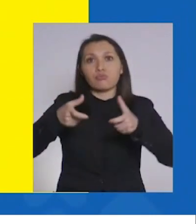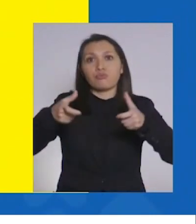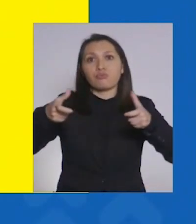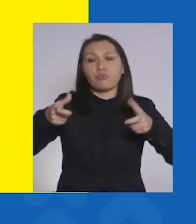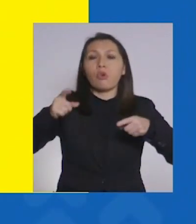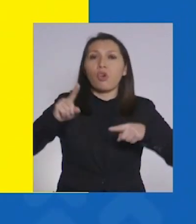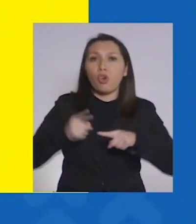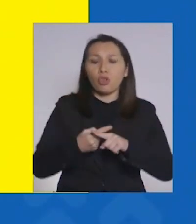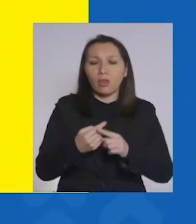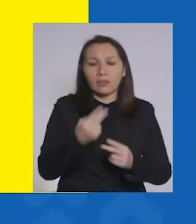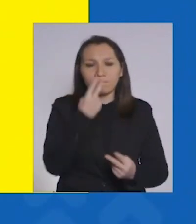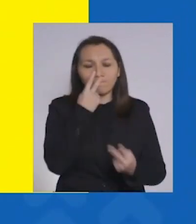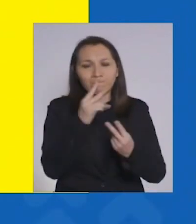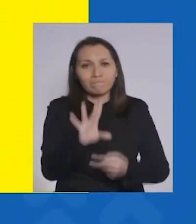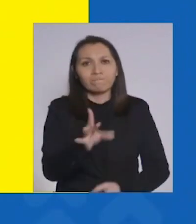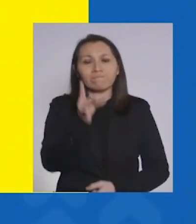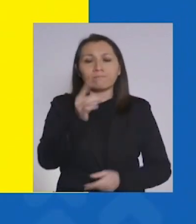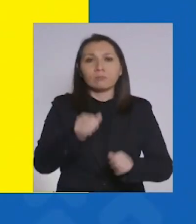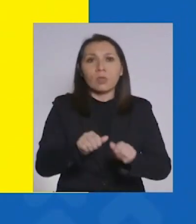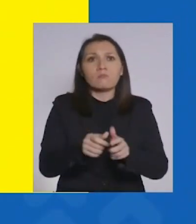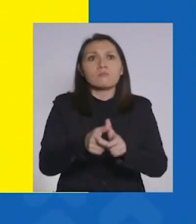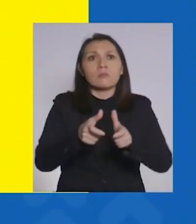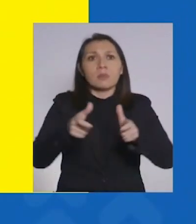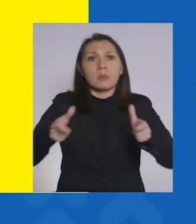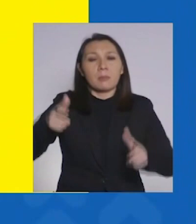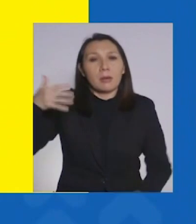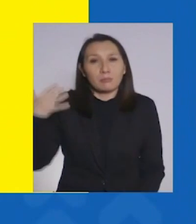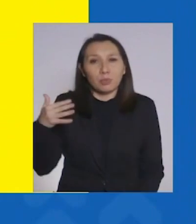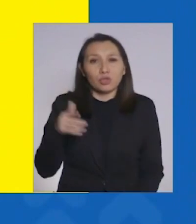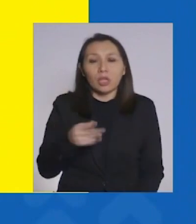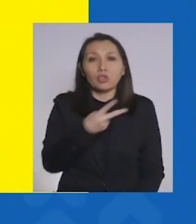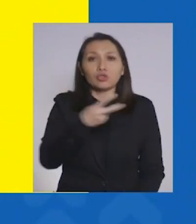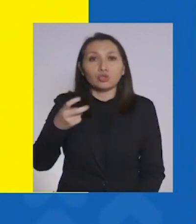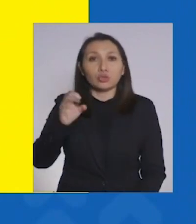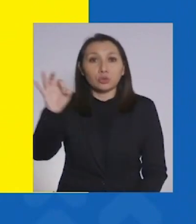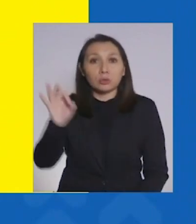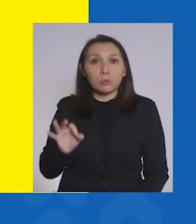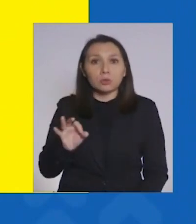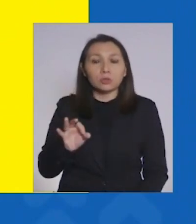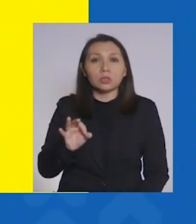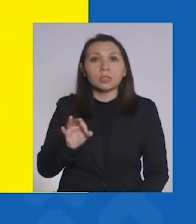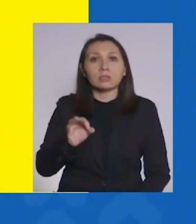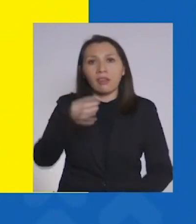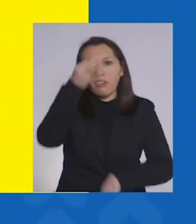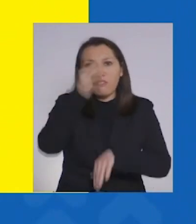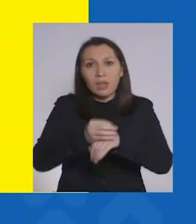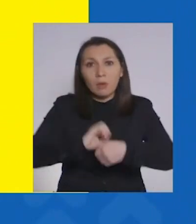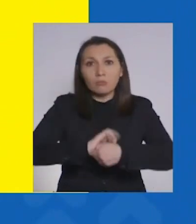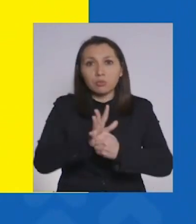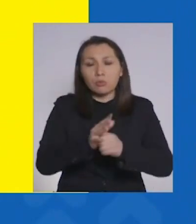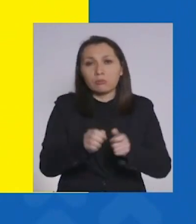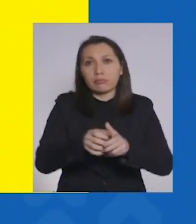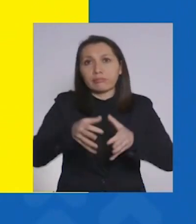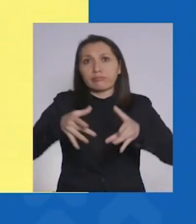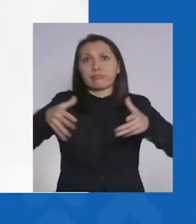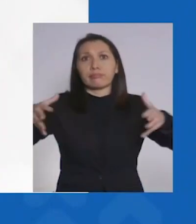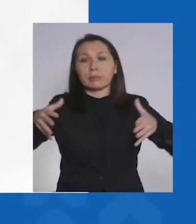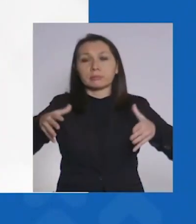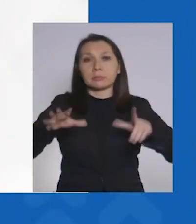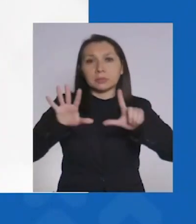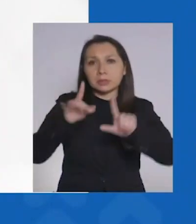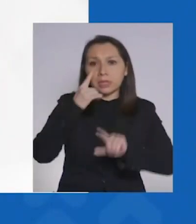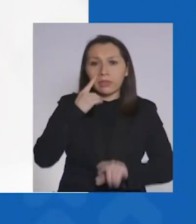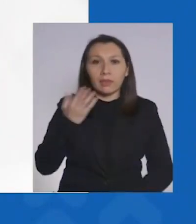revelan un aumento muy importante de un 200 por ciento en la variación de casos los últimos siete días en puntarenas